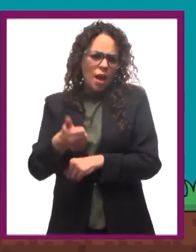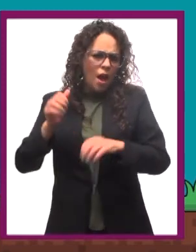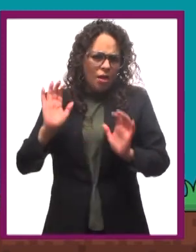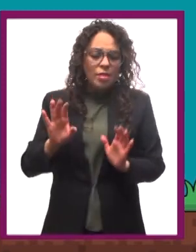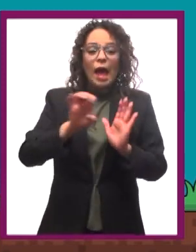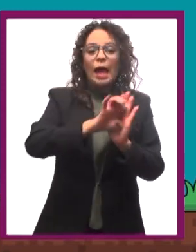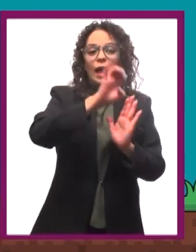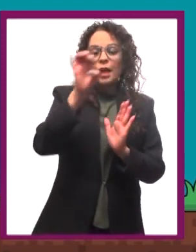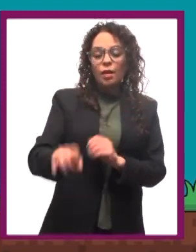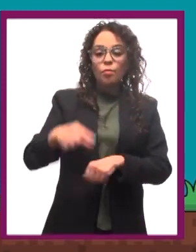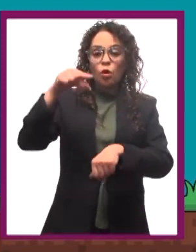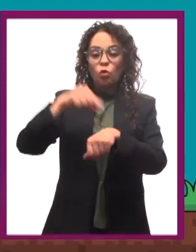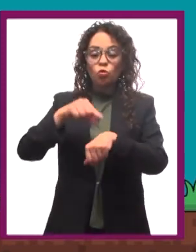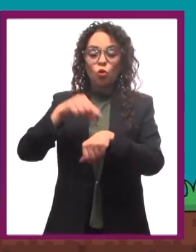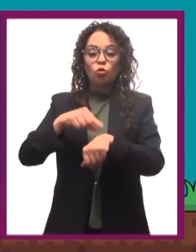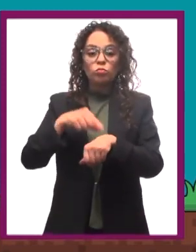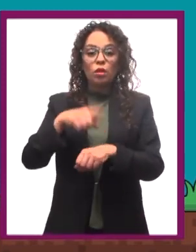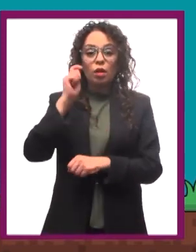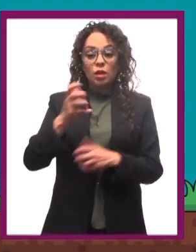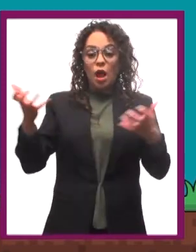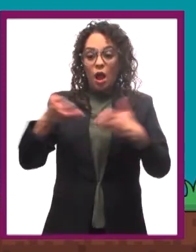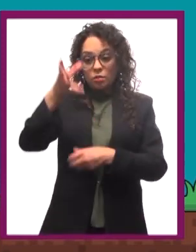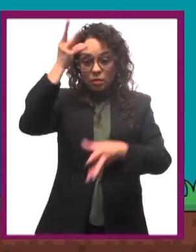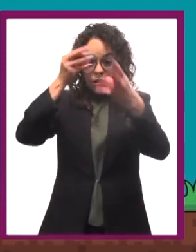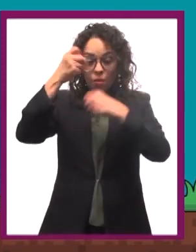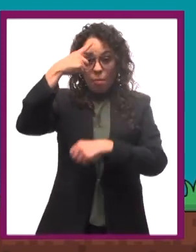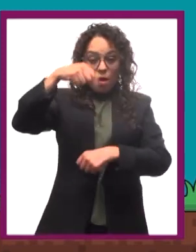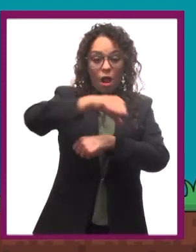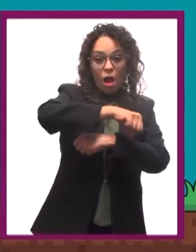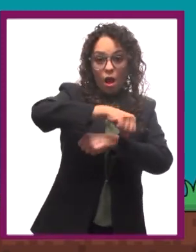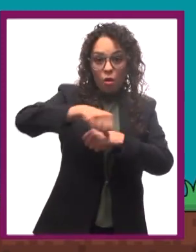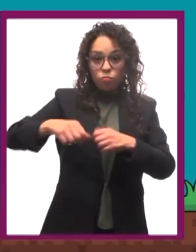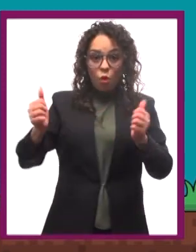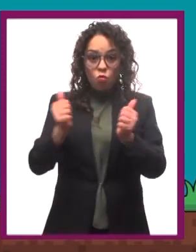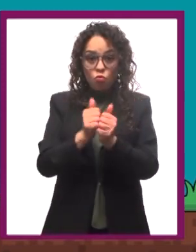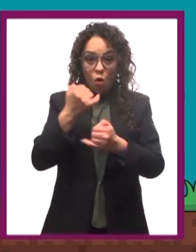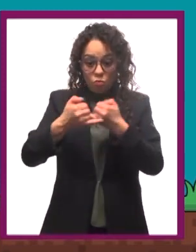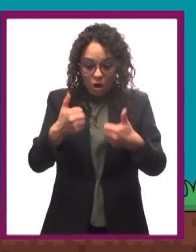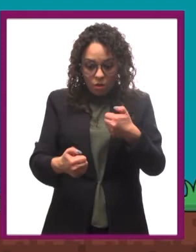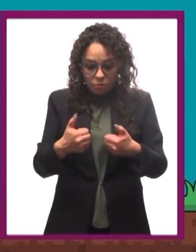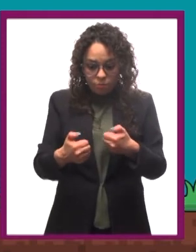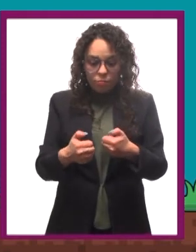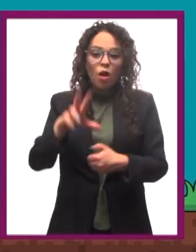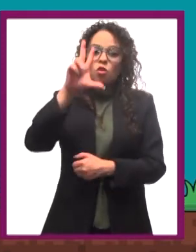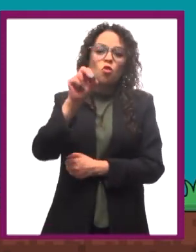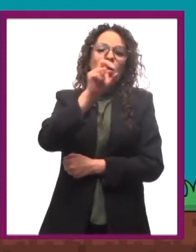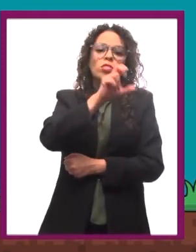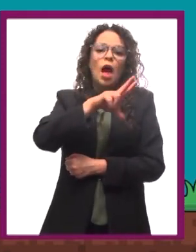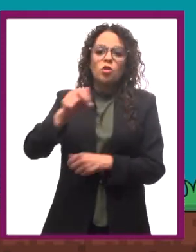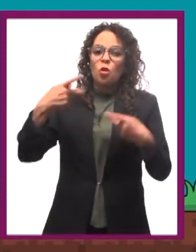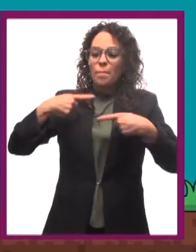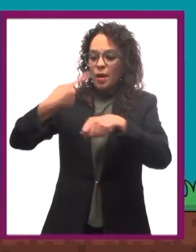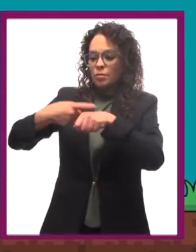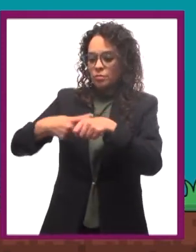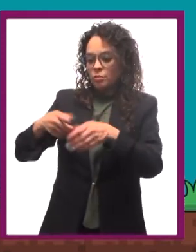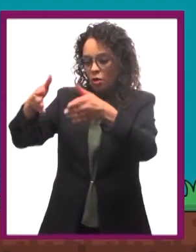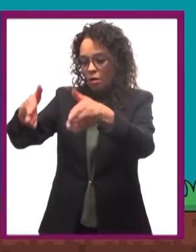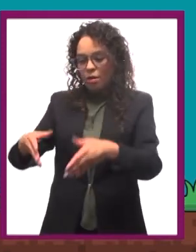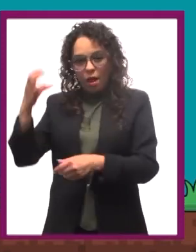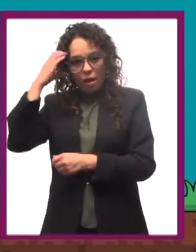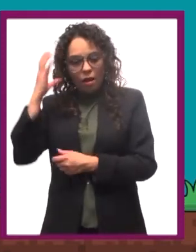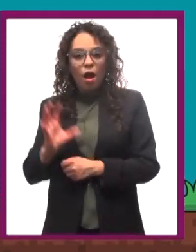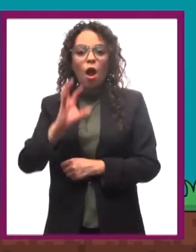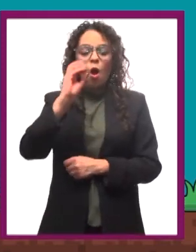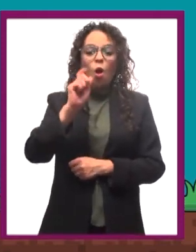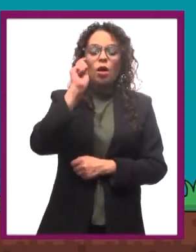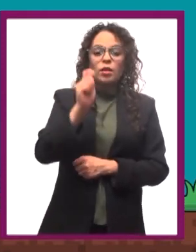¿no? Por ejemplo, cuando los médicos aprenden a operar con un videojuego, pues no van a herir al paciente, o pueden